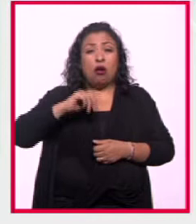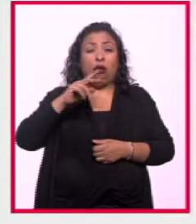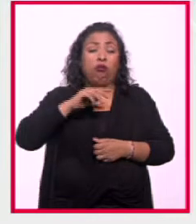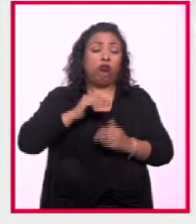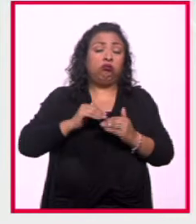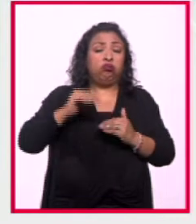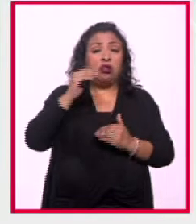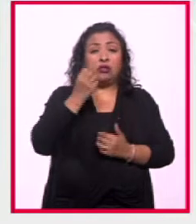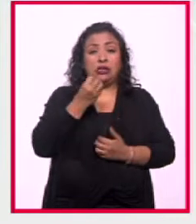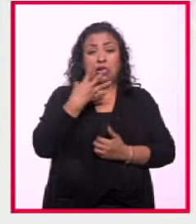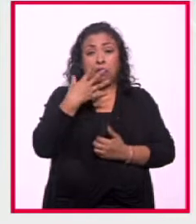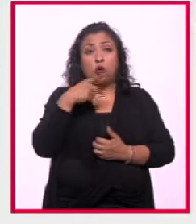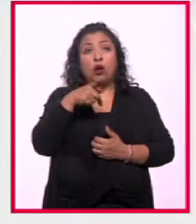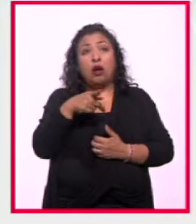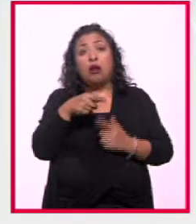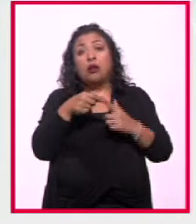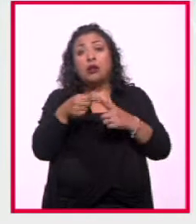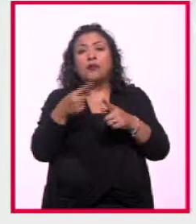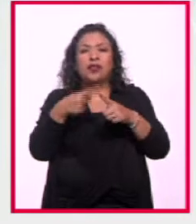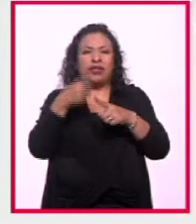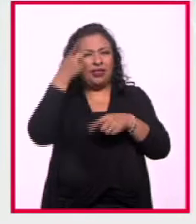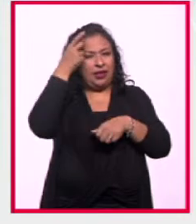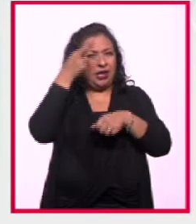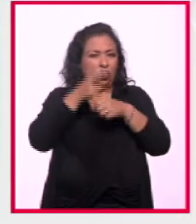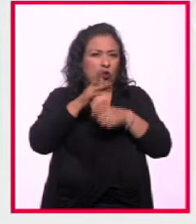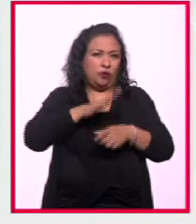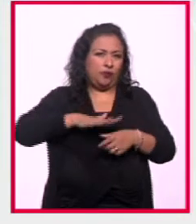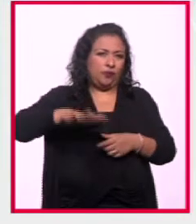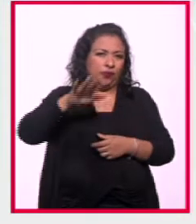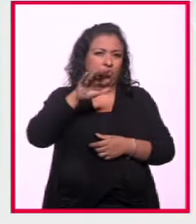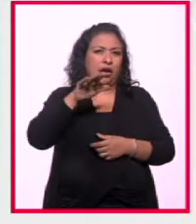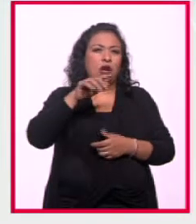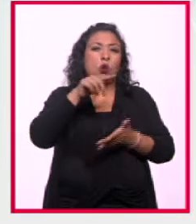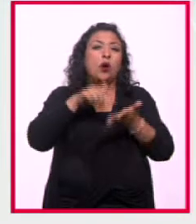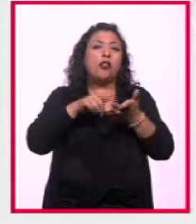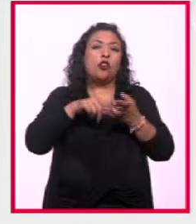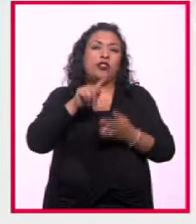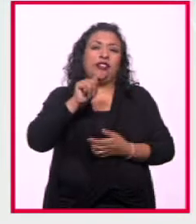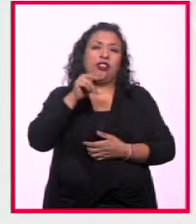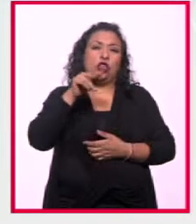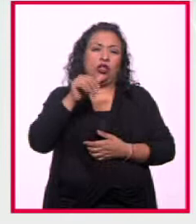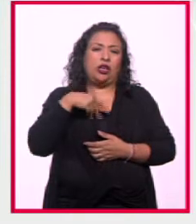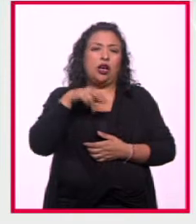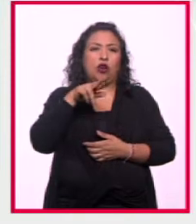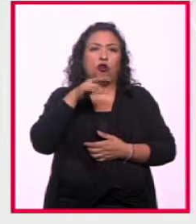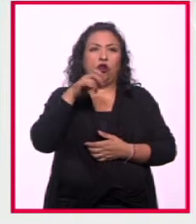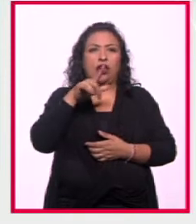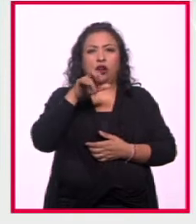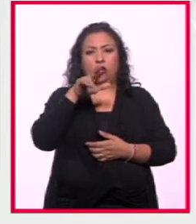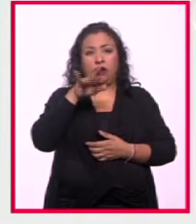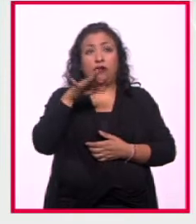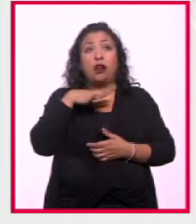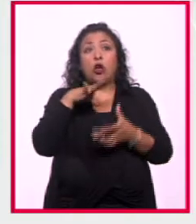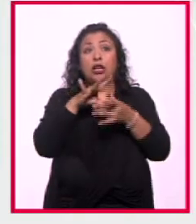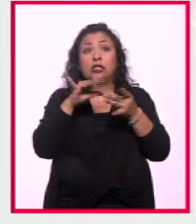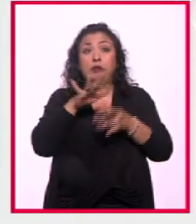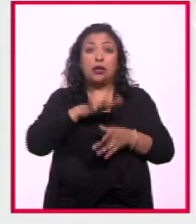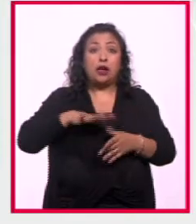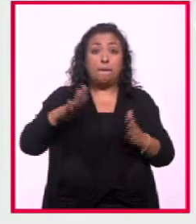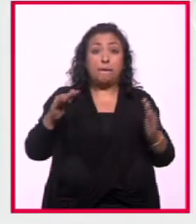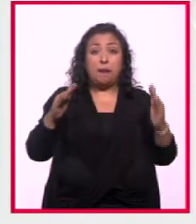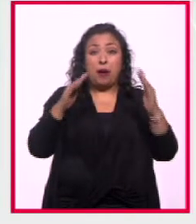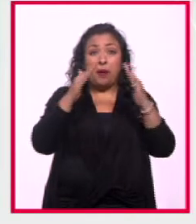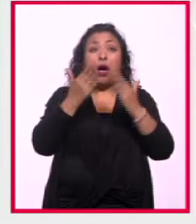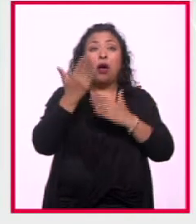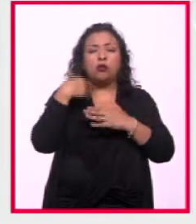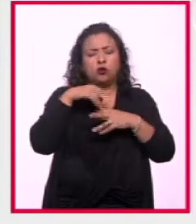de singapur fue guiado por el director de la zona arqueológica de teotihuacán rogelio rivero chong quien le explicó que el complejo era